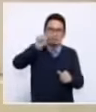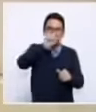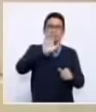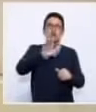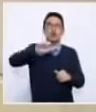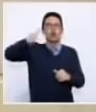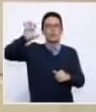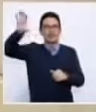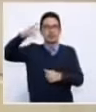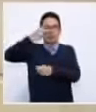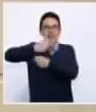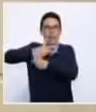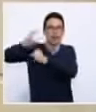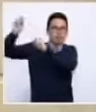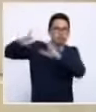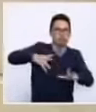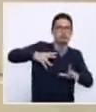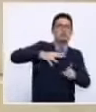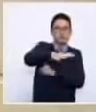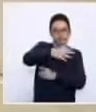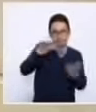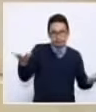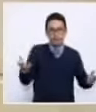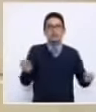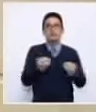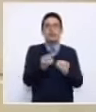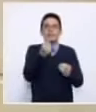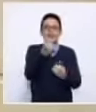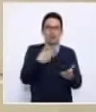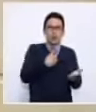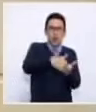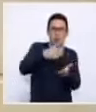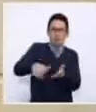El control de precios en los insumos, el precio de los abonos.